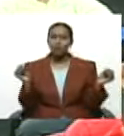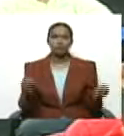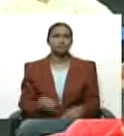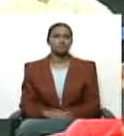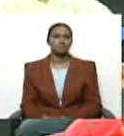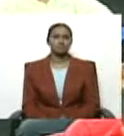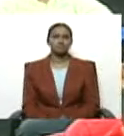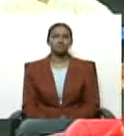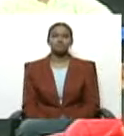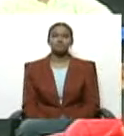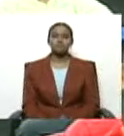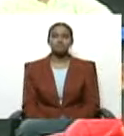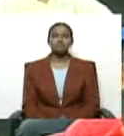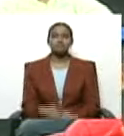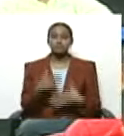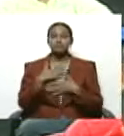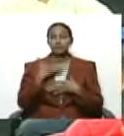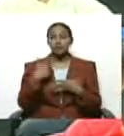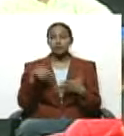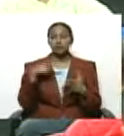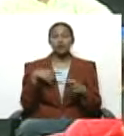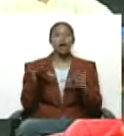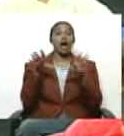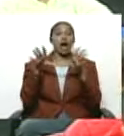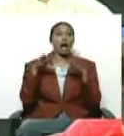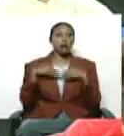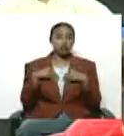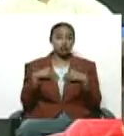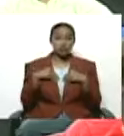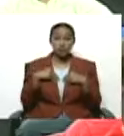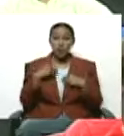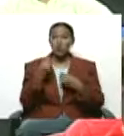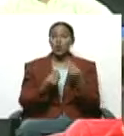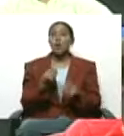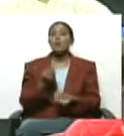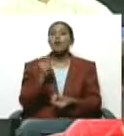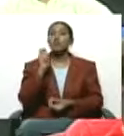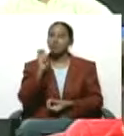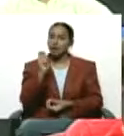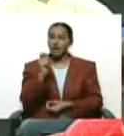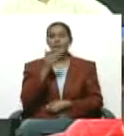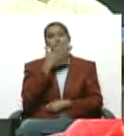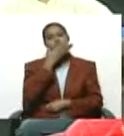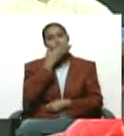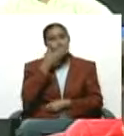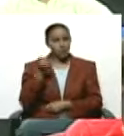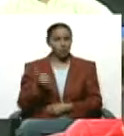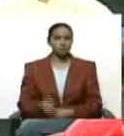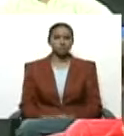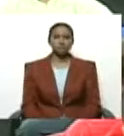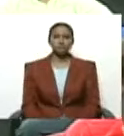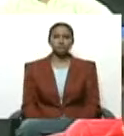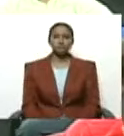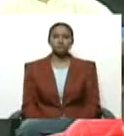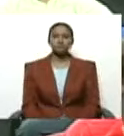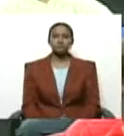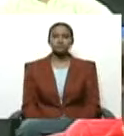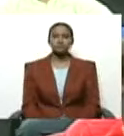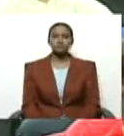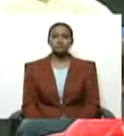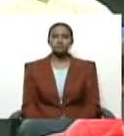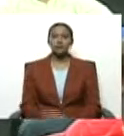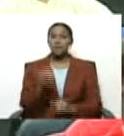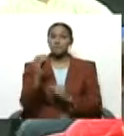que hemos asumido esta tarea de la manera como la hemos asumido. Y si a eso ustedes le